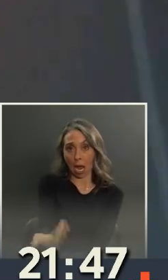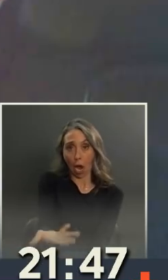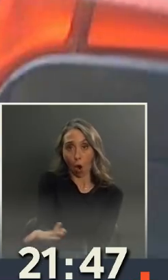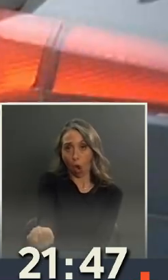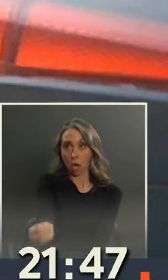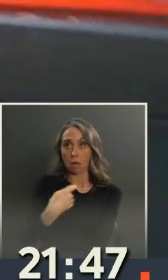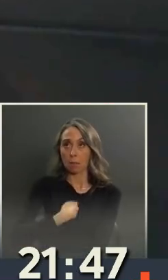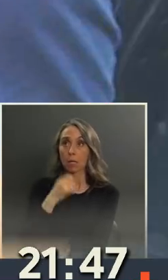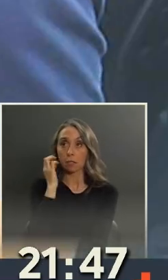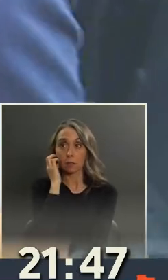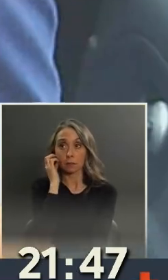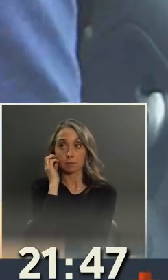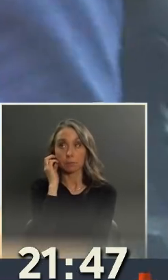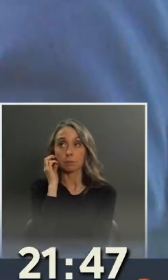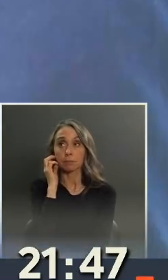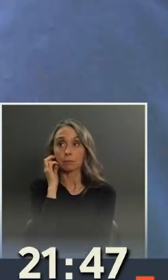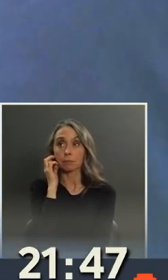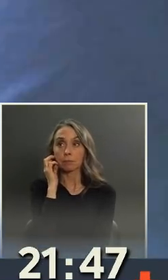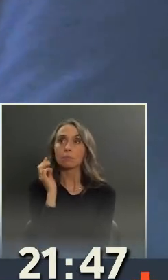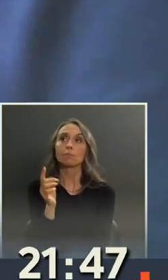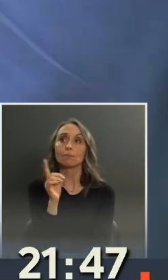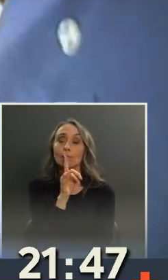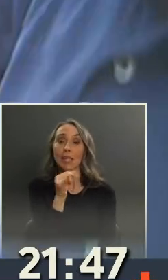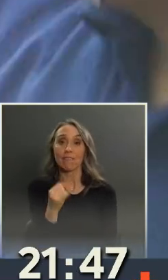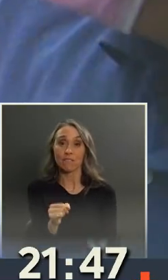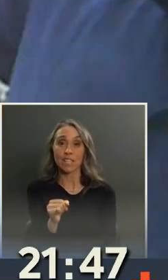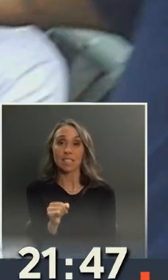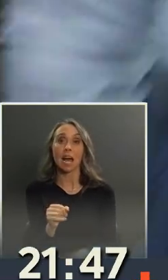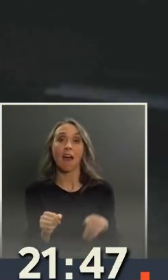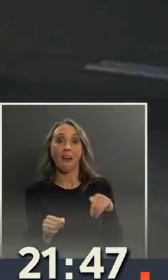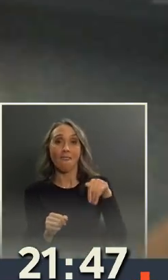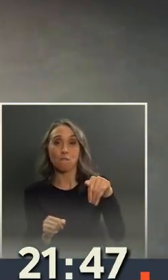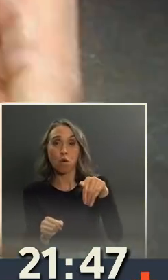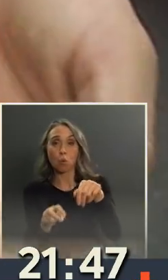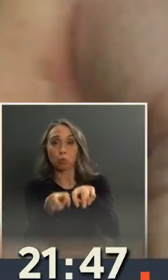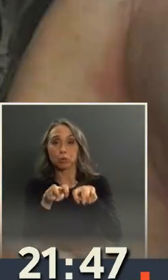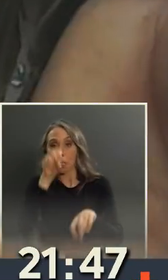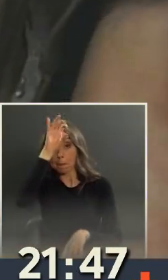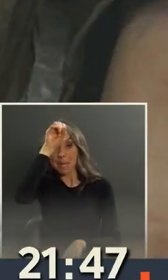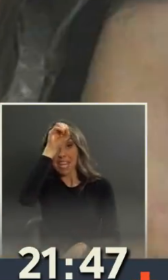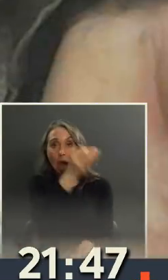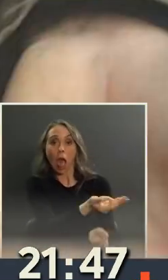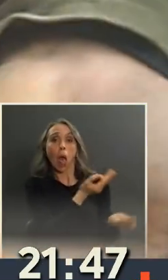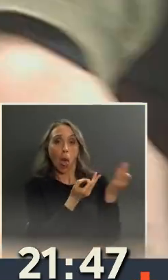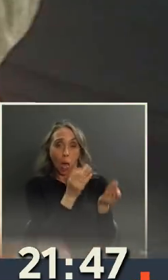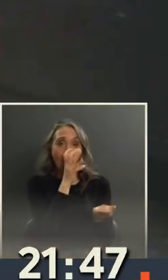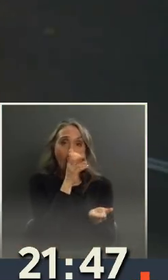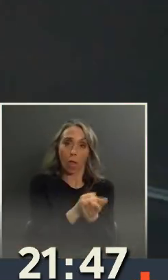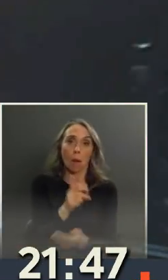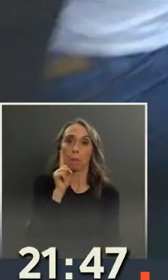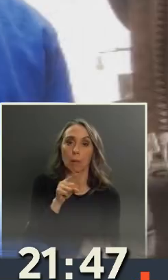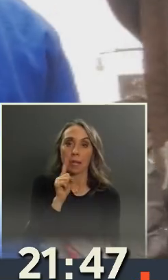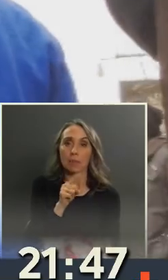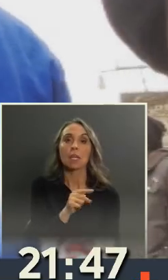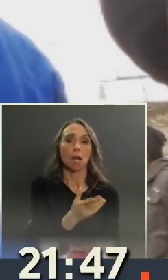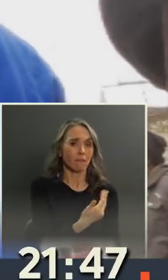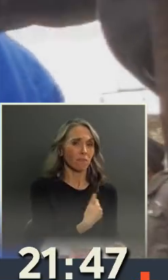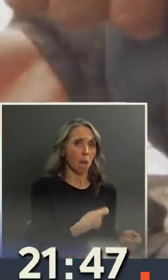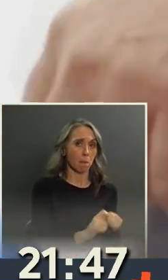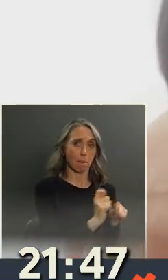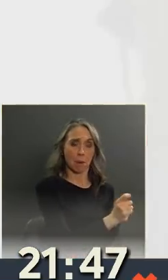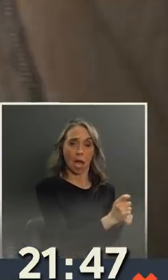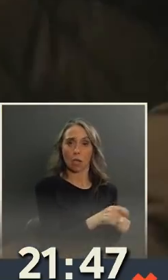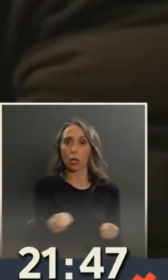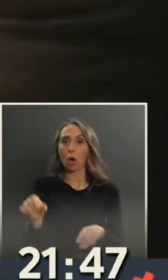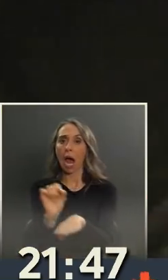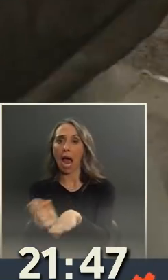cancelan el tiro para poder cancelar. Al final, lo del bus y cupos de minería era mentira. Nos lleva donde este auto. Por 30 mil